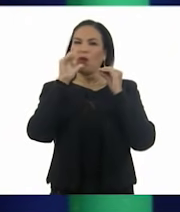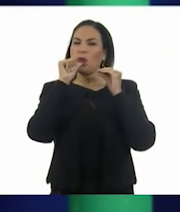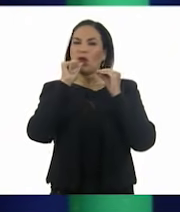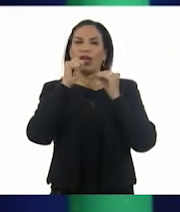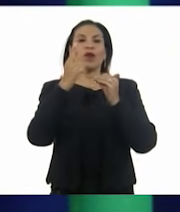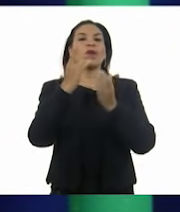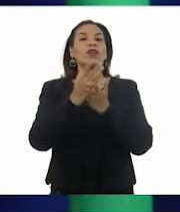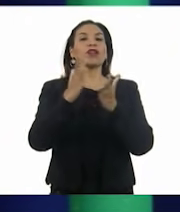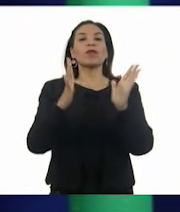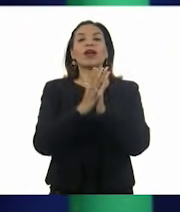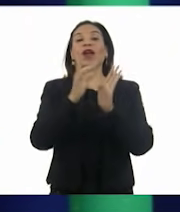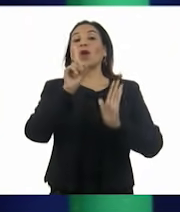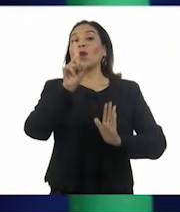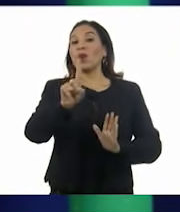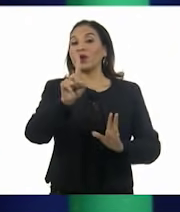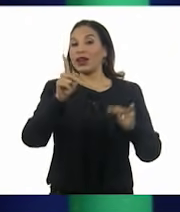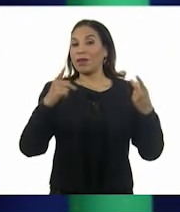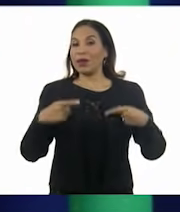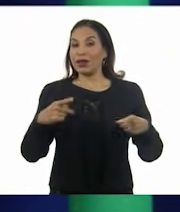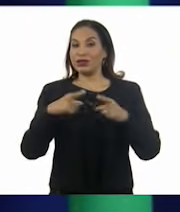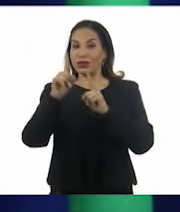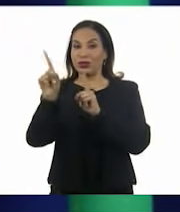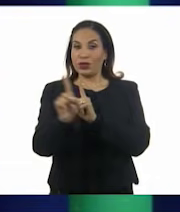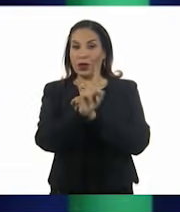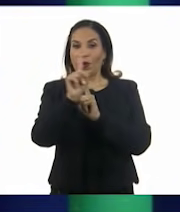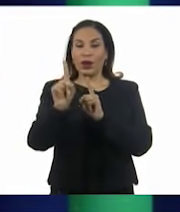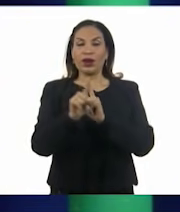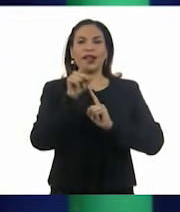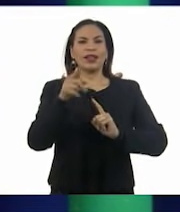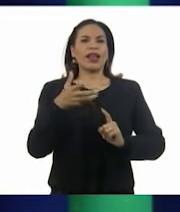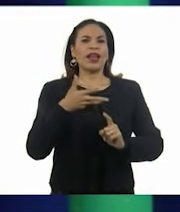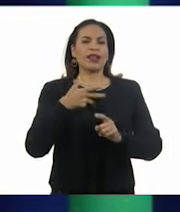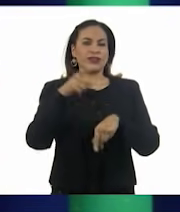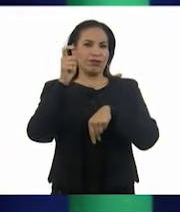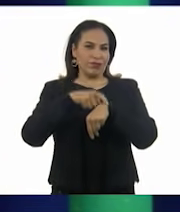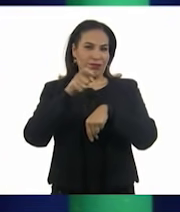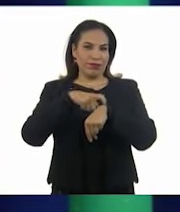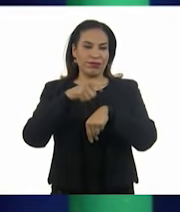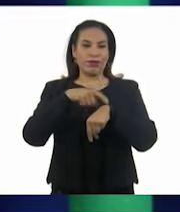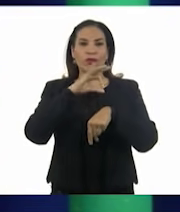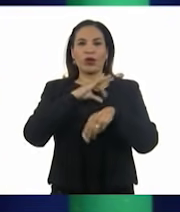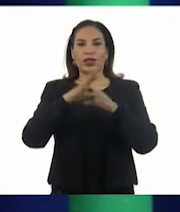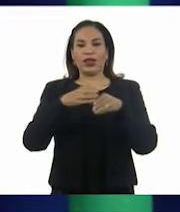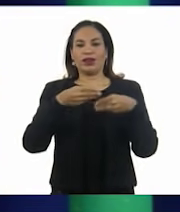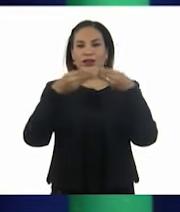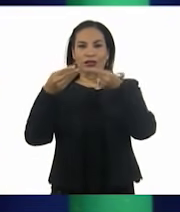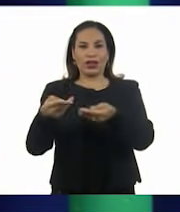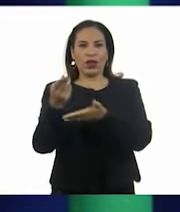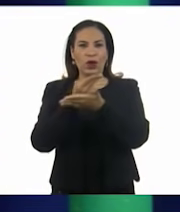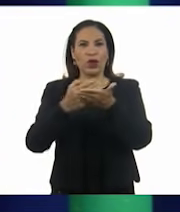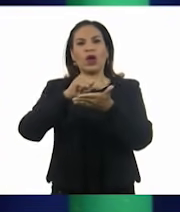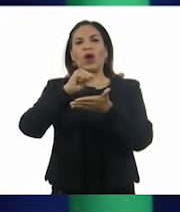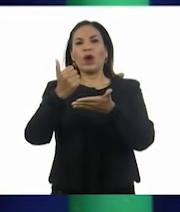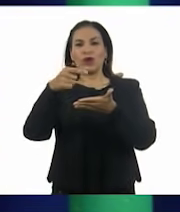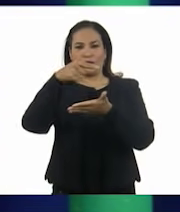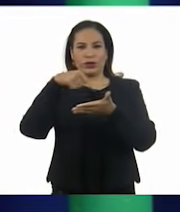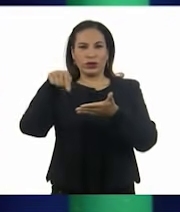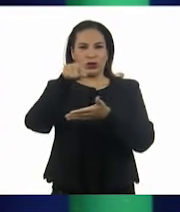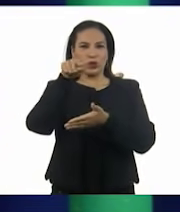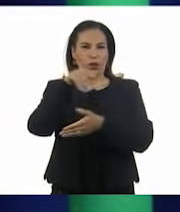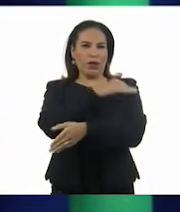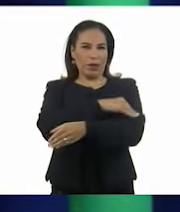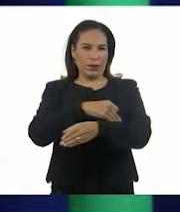participar una persona a la vez que tendrá cierto tiempo para pasar la hoja a otro integrante de su